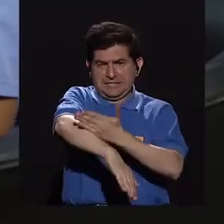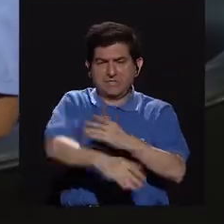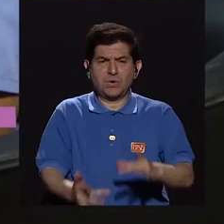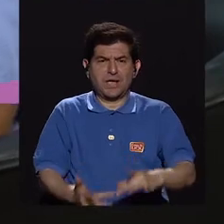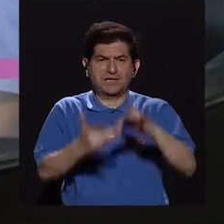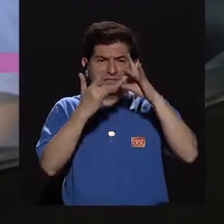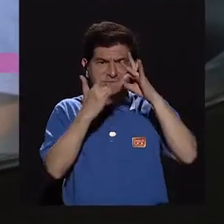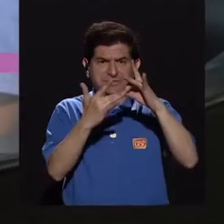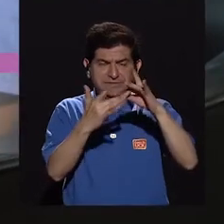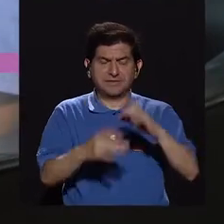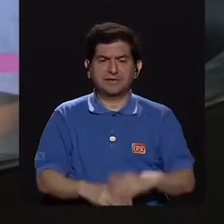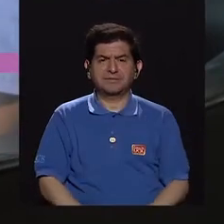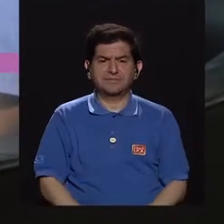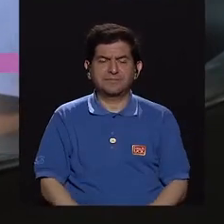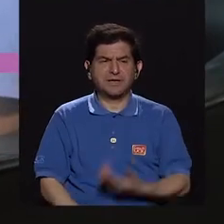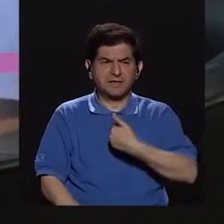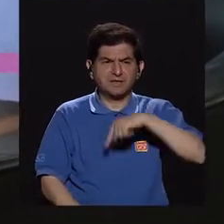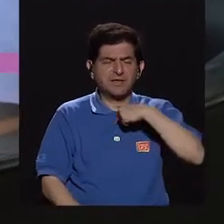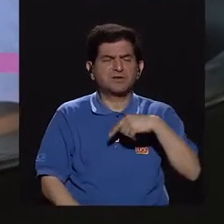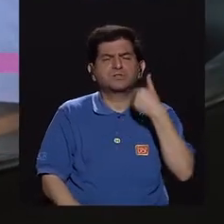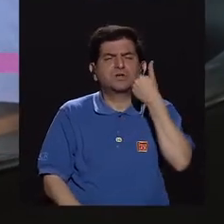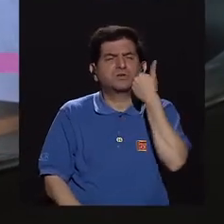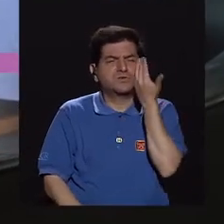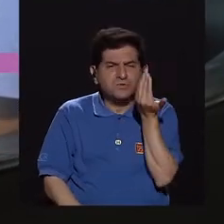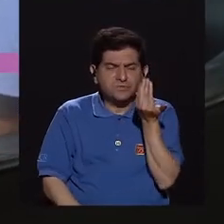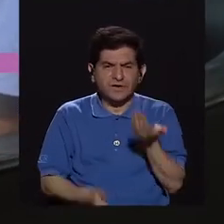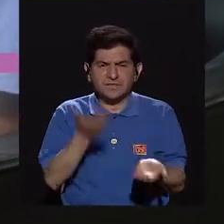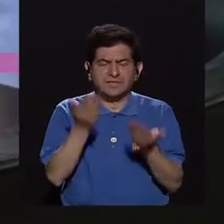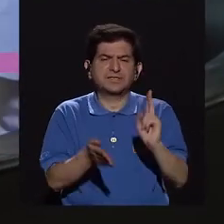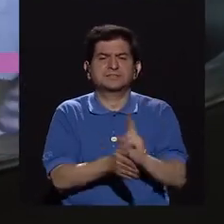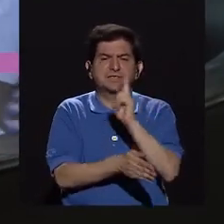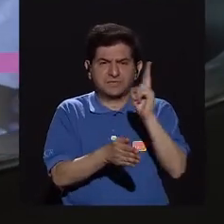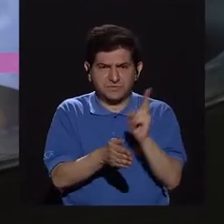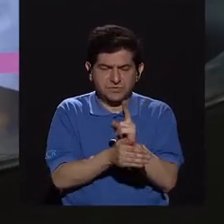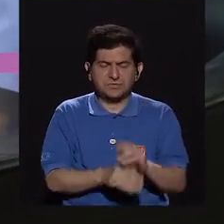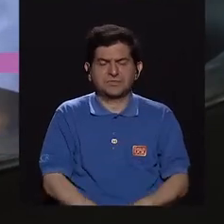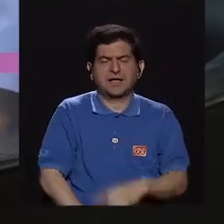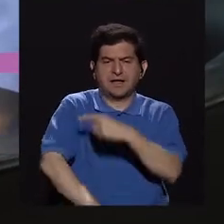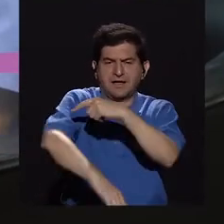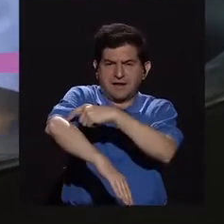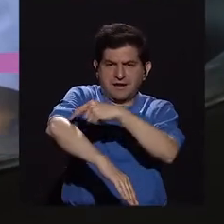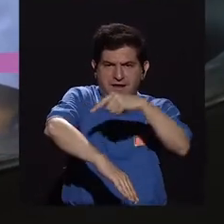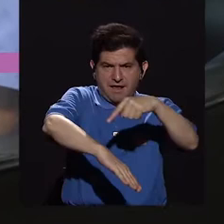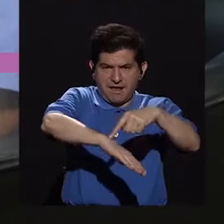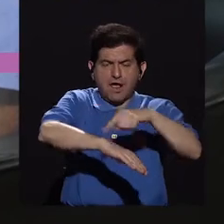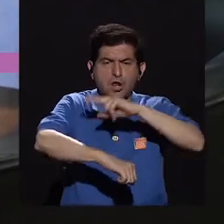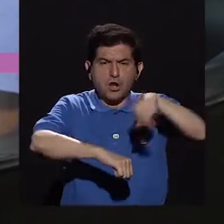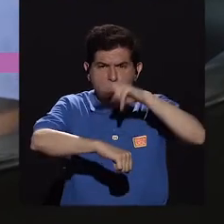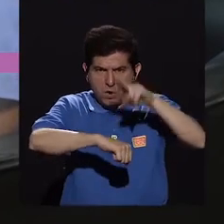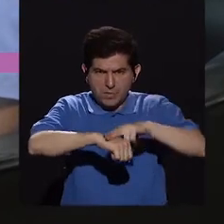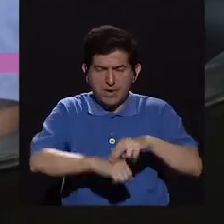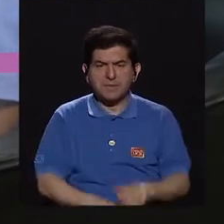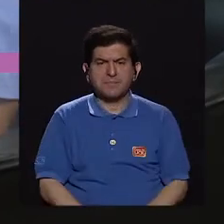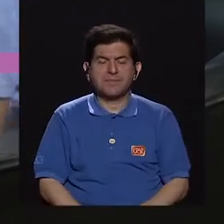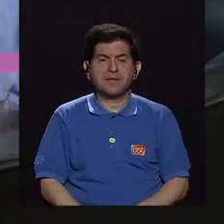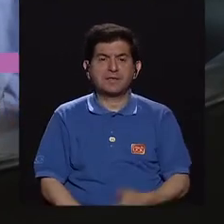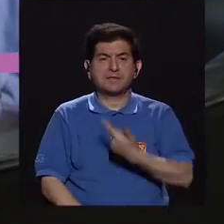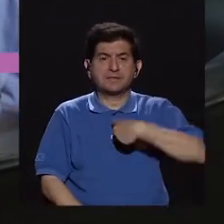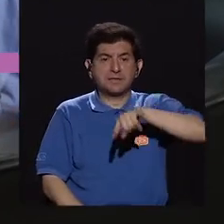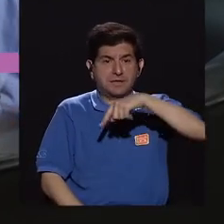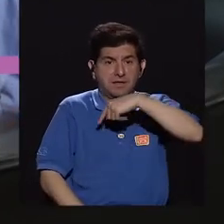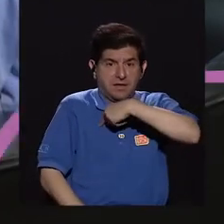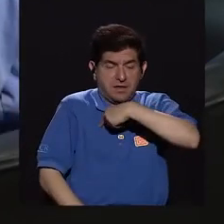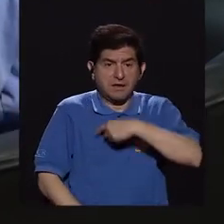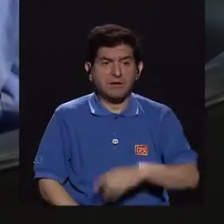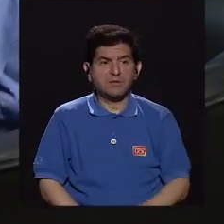En especial, somos muy propensos más bien a utilizar las articulaciones que normalmente están implicadas en